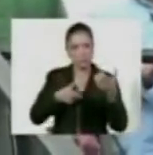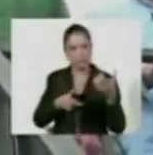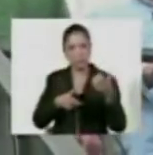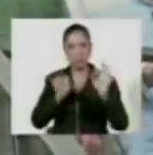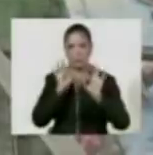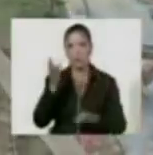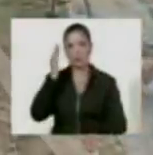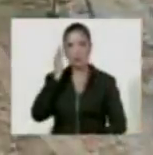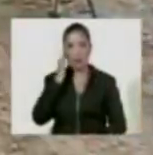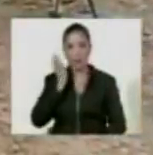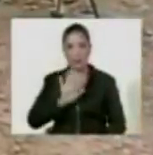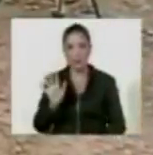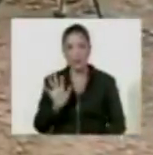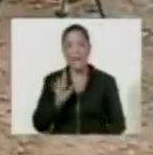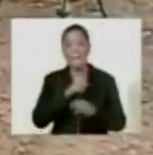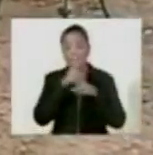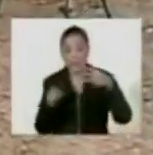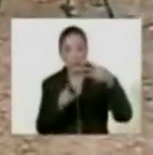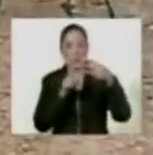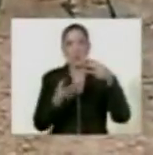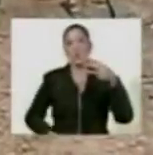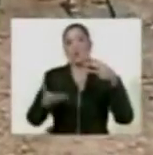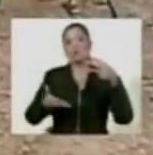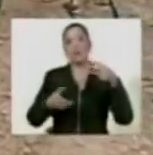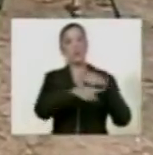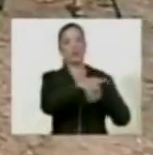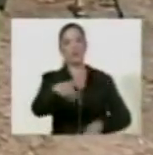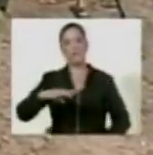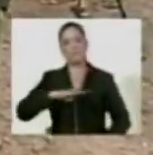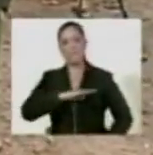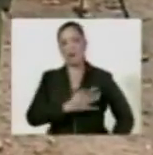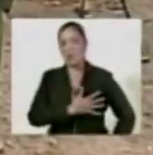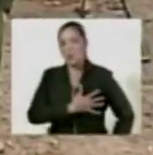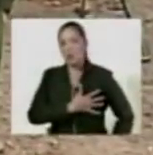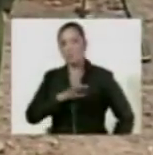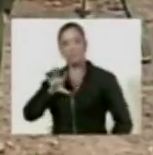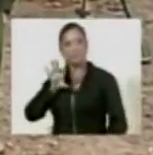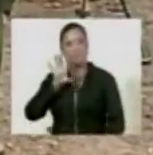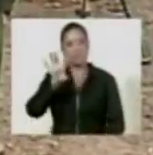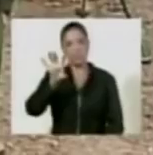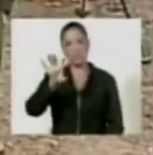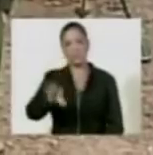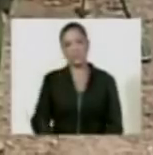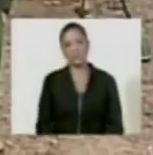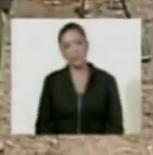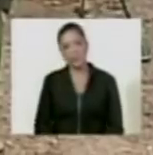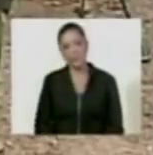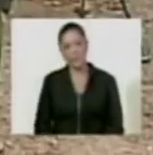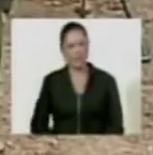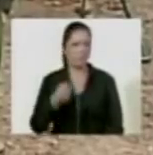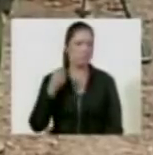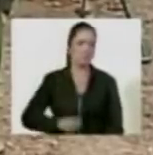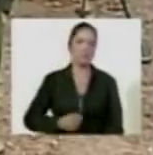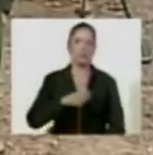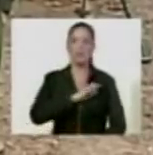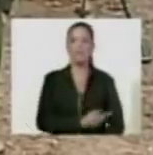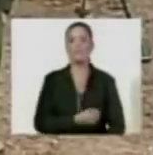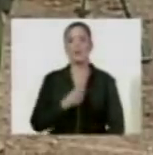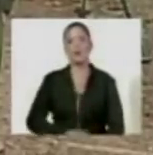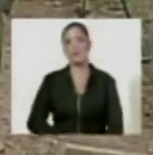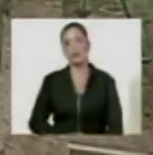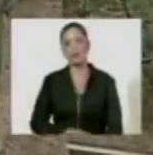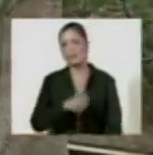Y en tercer lugar y fundamental, por su moral, por su amor a la patria, por el ímpetu que solo da